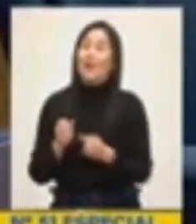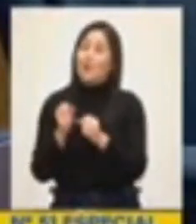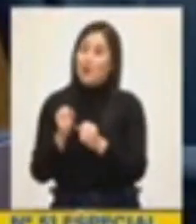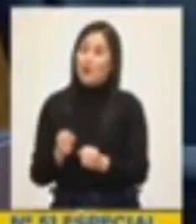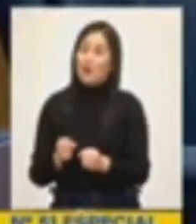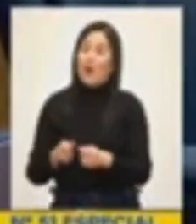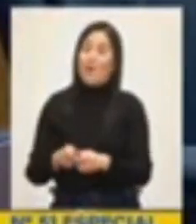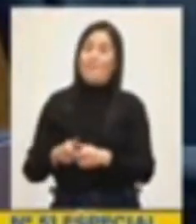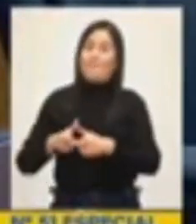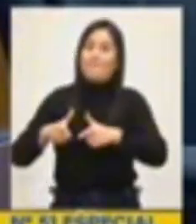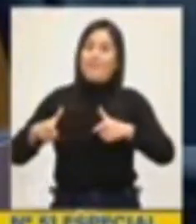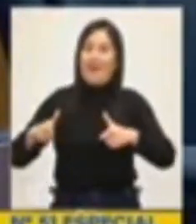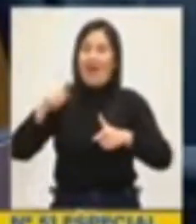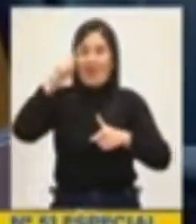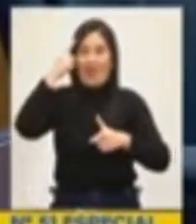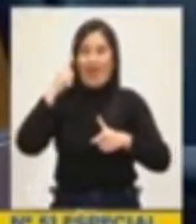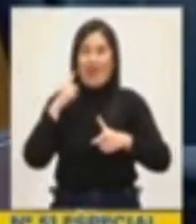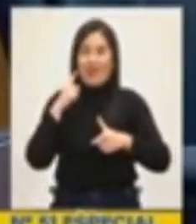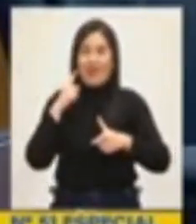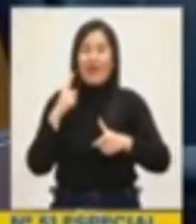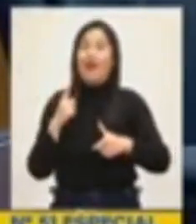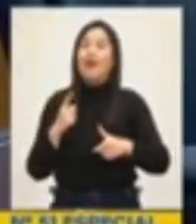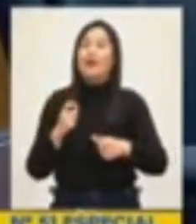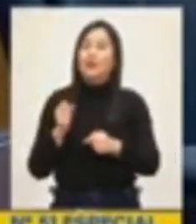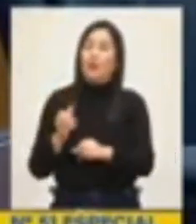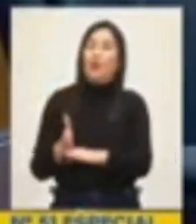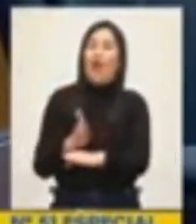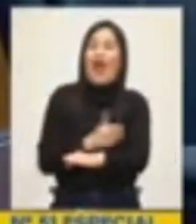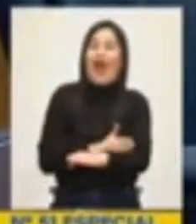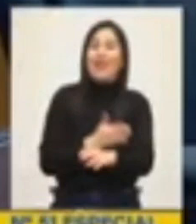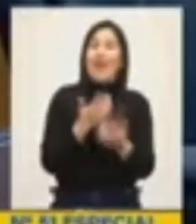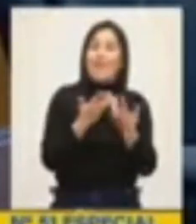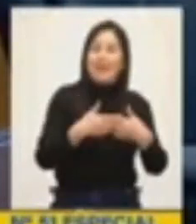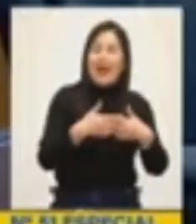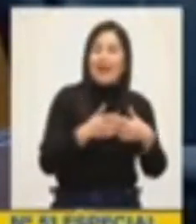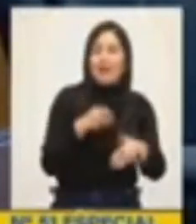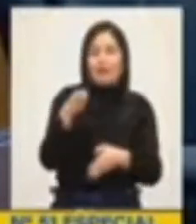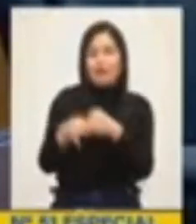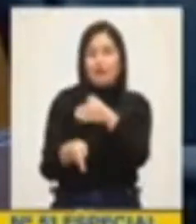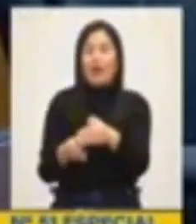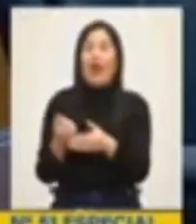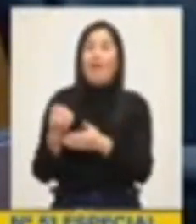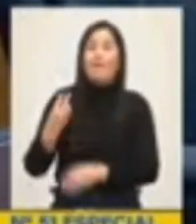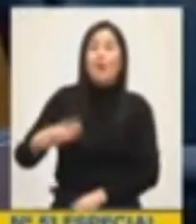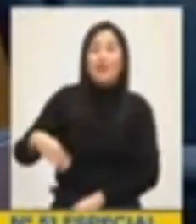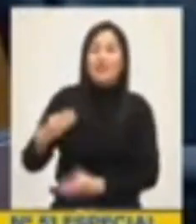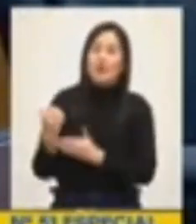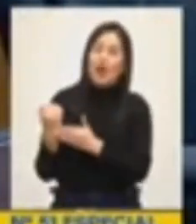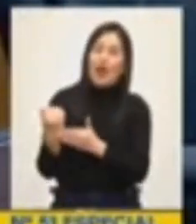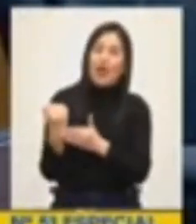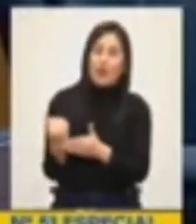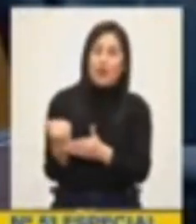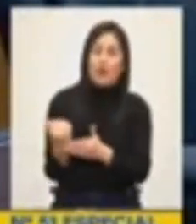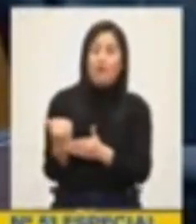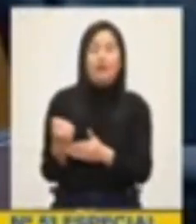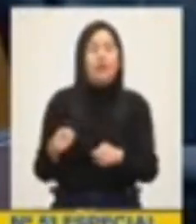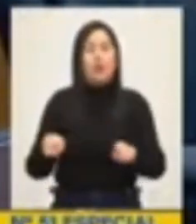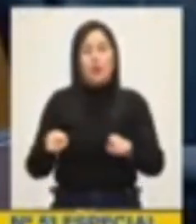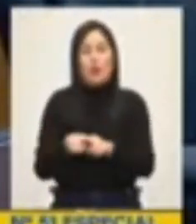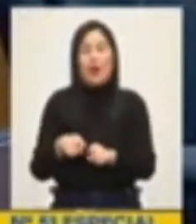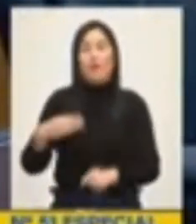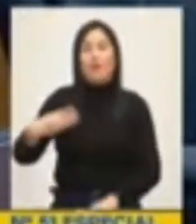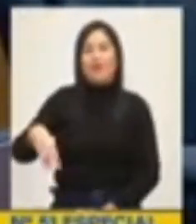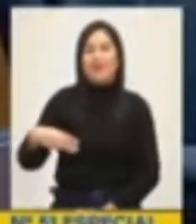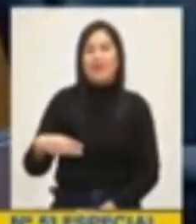fue. O sea, se anticiparon maquinaria en terrenos, se anticiparon ayudas a los municipios, y aún así hay municipios que han